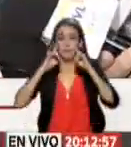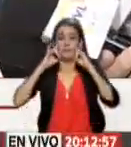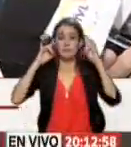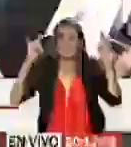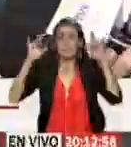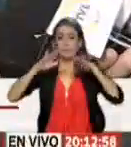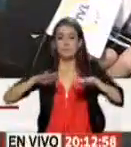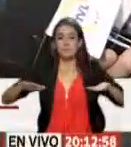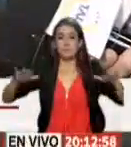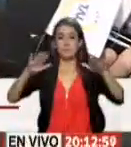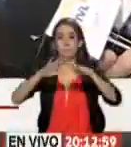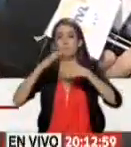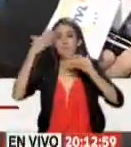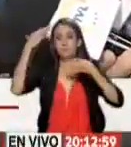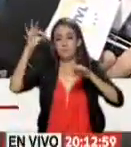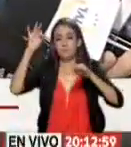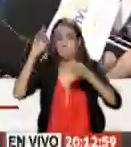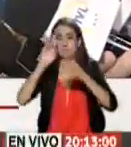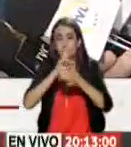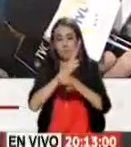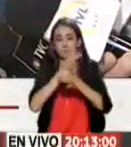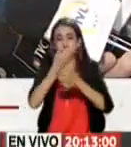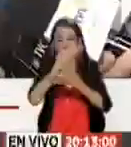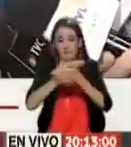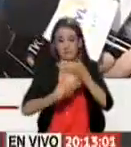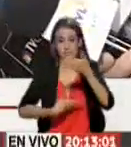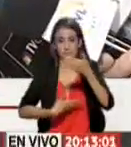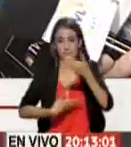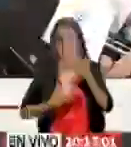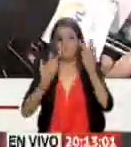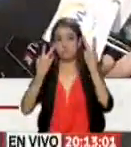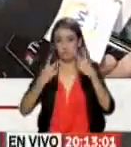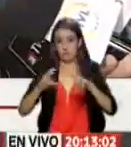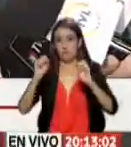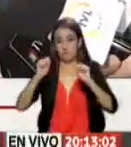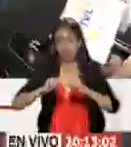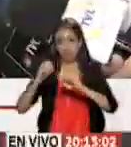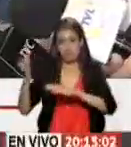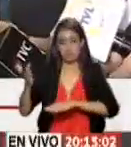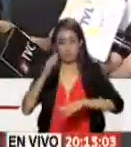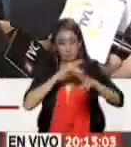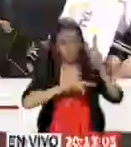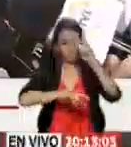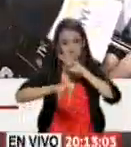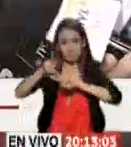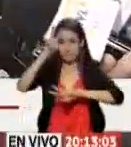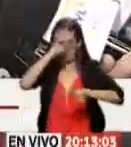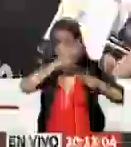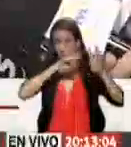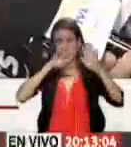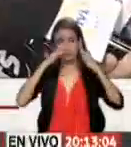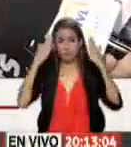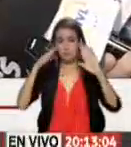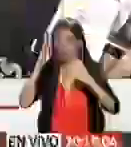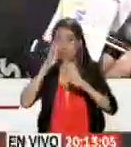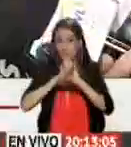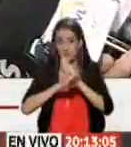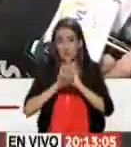ilícito, uso doloso de documentos falsos, y si nos ponemos a analizar hasta la parte más pequeña del